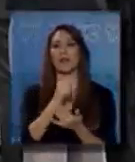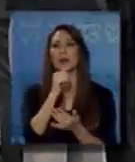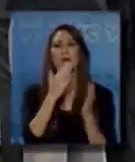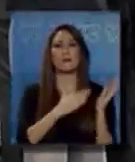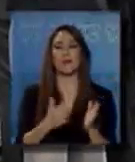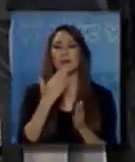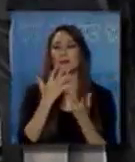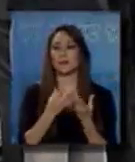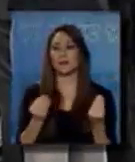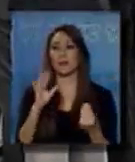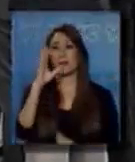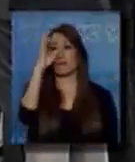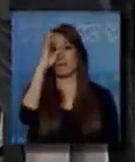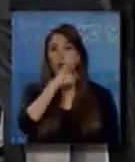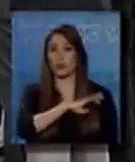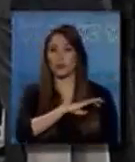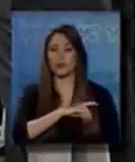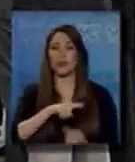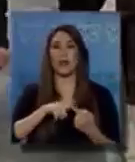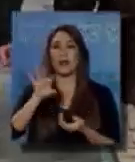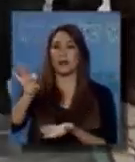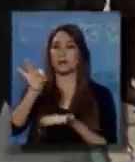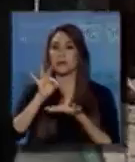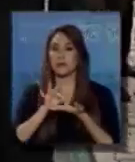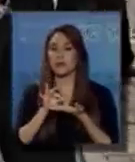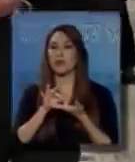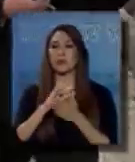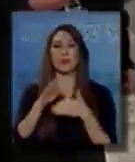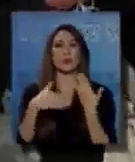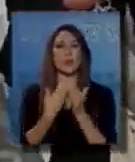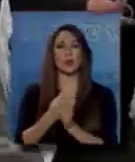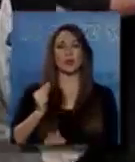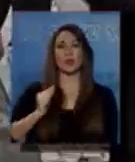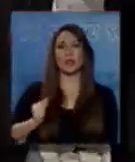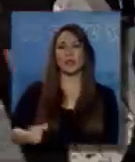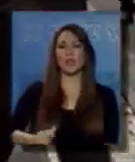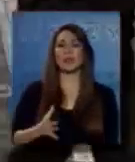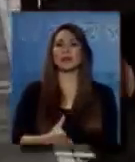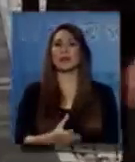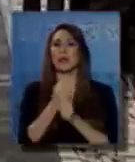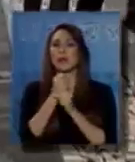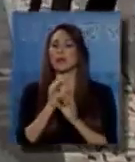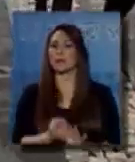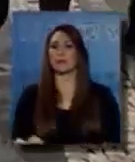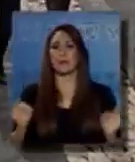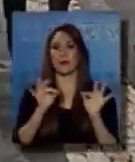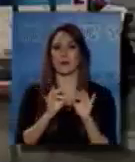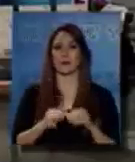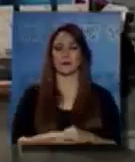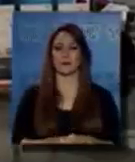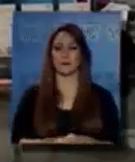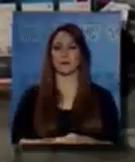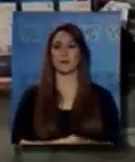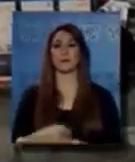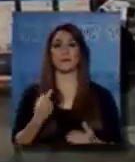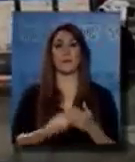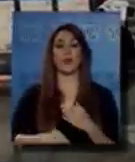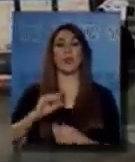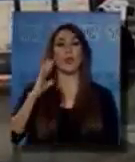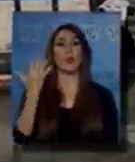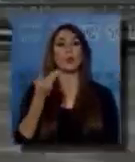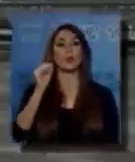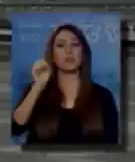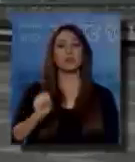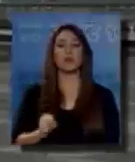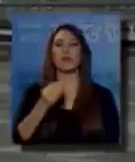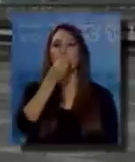La Policía Nacional y representantes de las delegaciones ultiman detalles en temas de seguridad. En la pared principal de UNASUR se elabora un diseño con